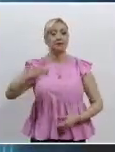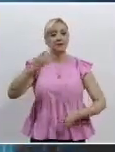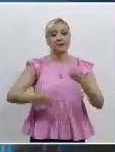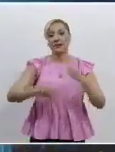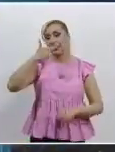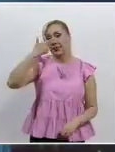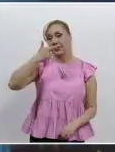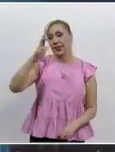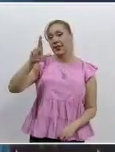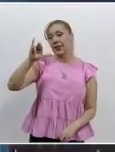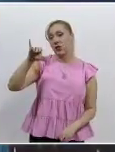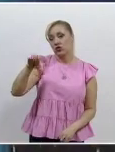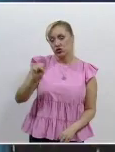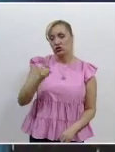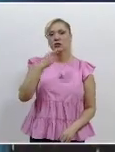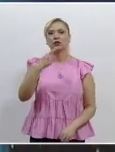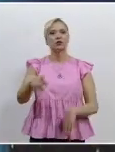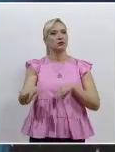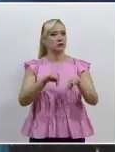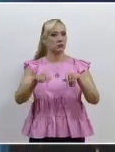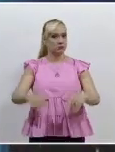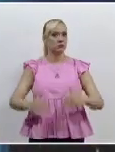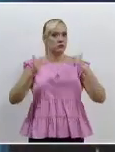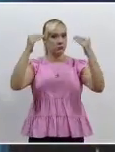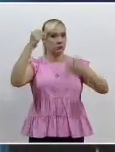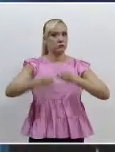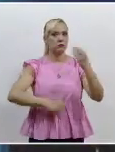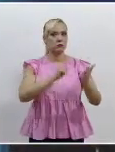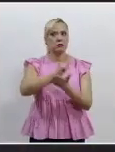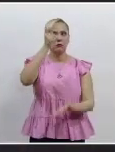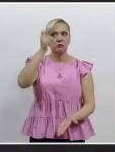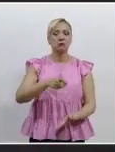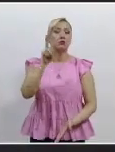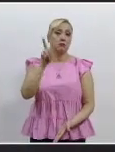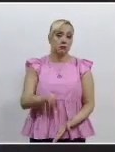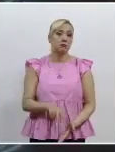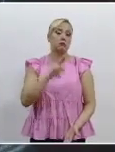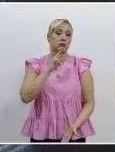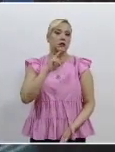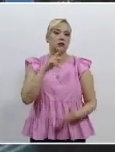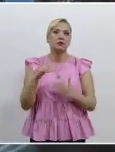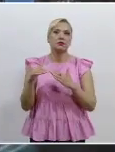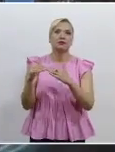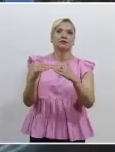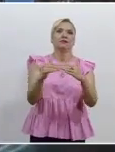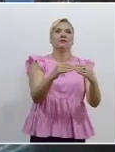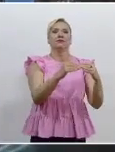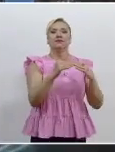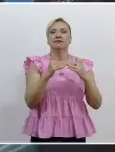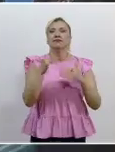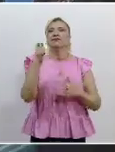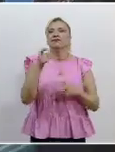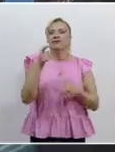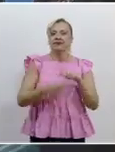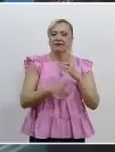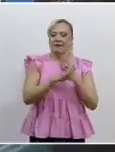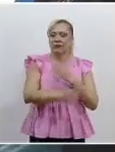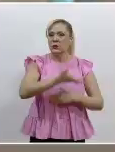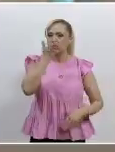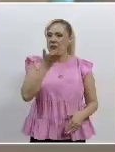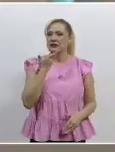Margarita Ríos Farjat aseguró que la labor de la Suprema Corte impacta en el fortalecimiento democrático y contribuye a erradicar las